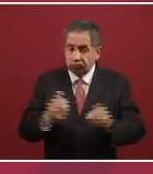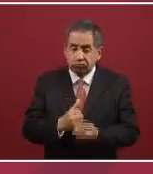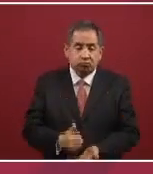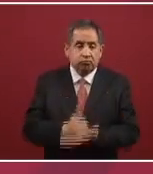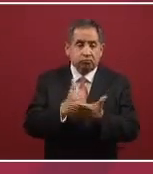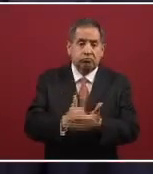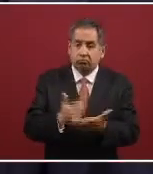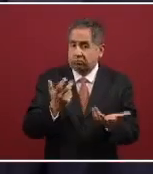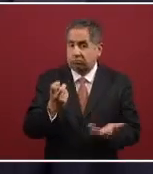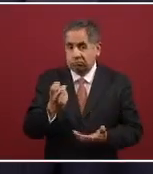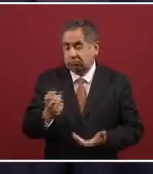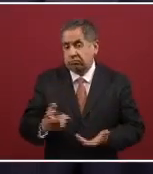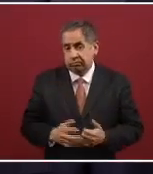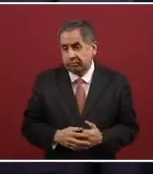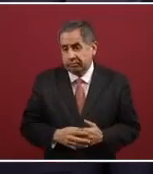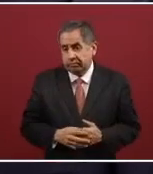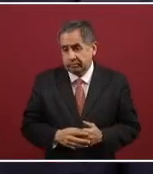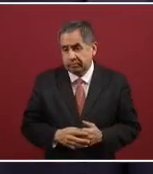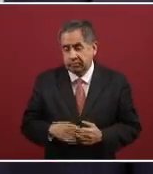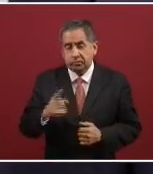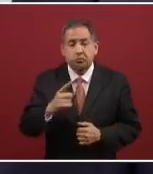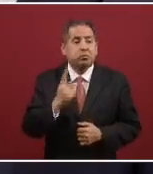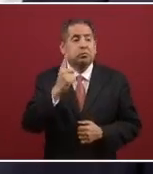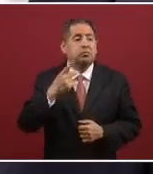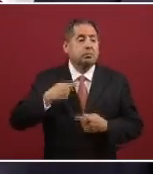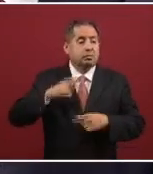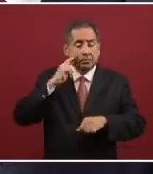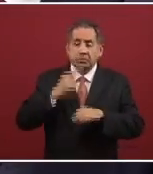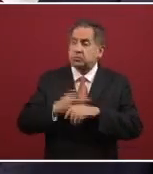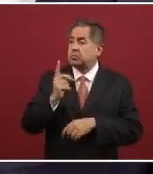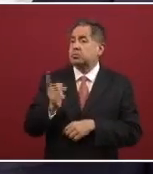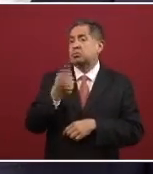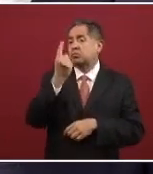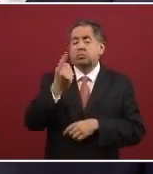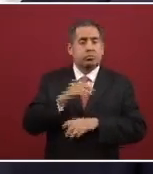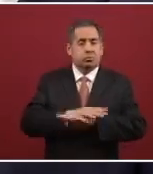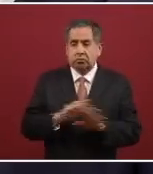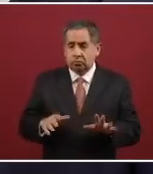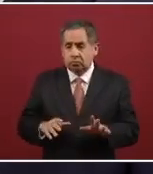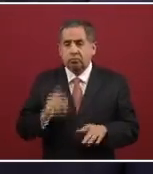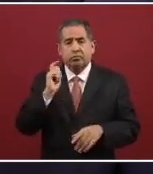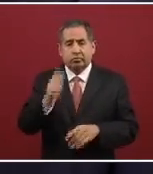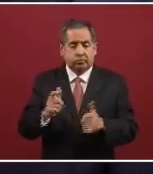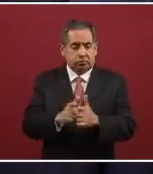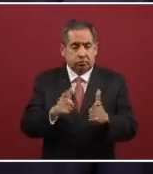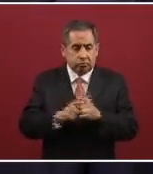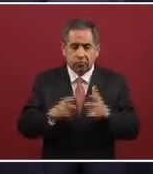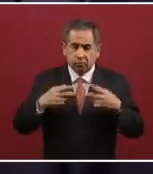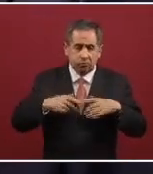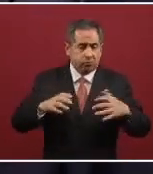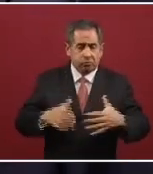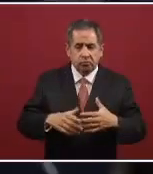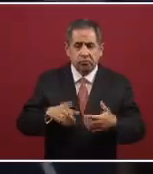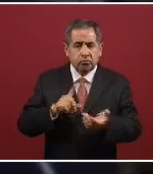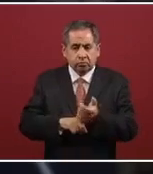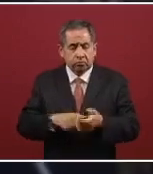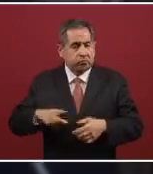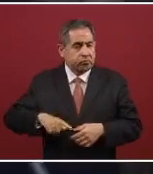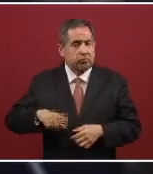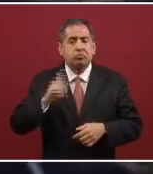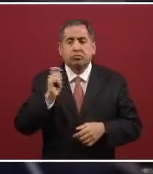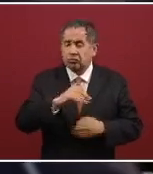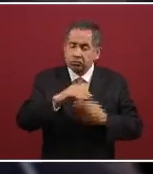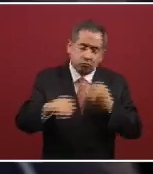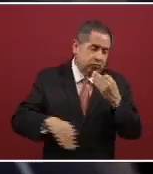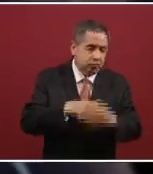no es asunto de un solo hombre o de una sola mujer o de un grupo de hombres o del gobierno, no, es asunto